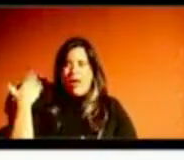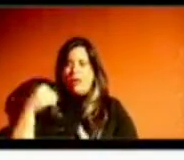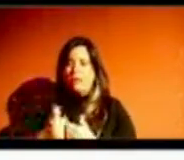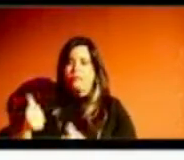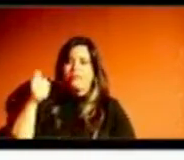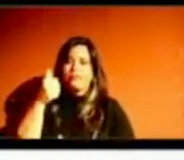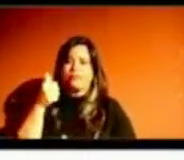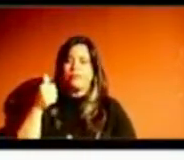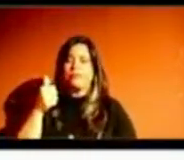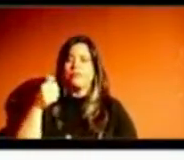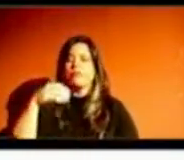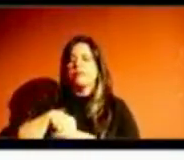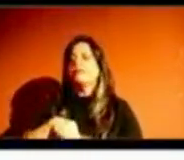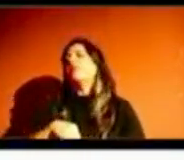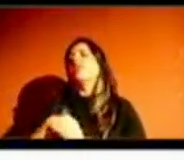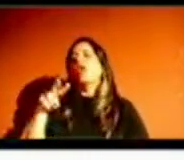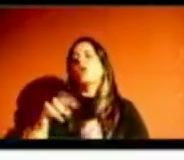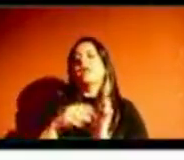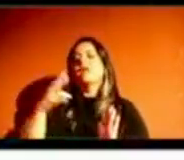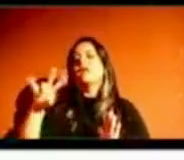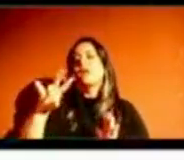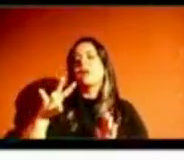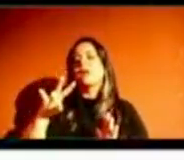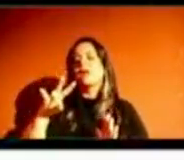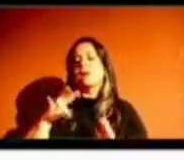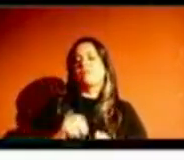rentas en el 2017, viví